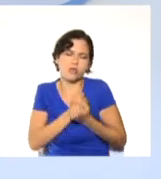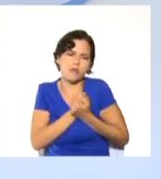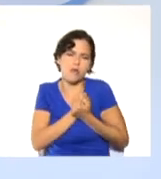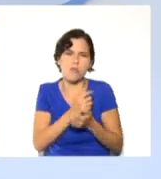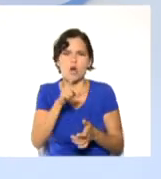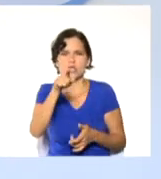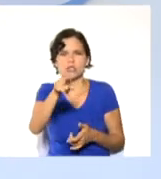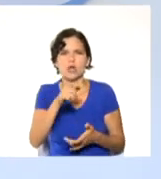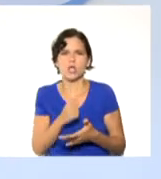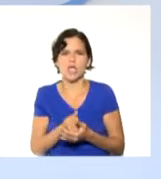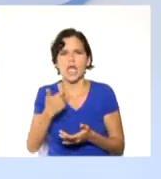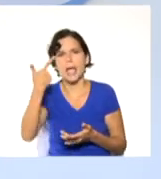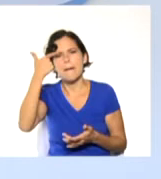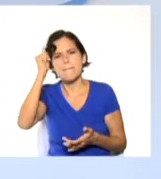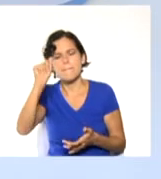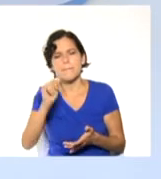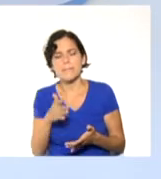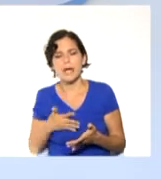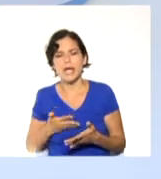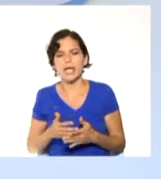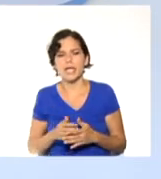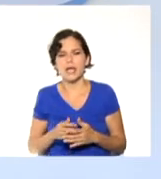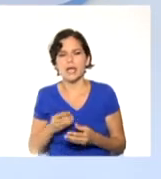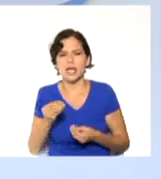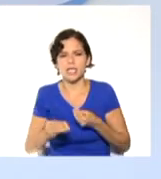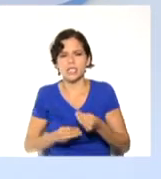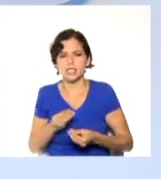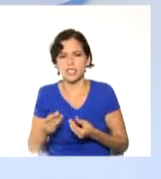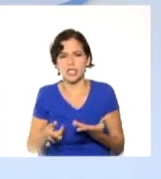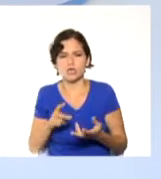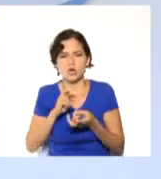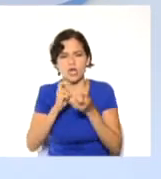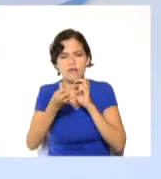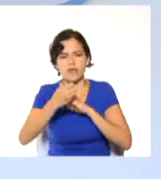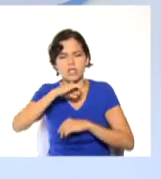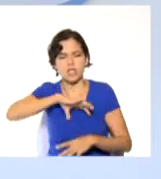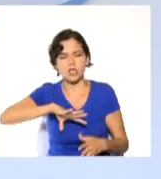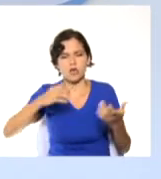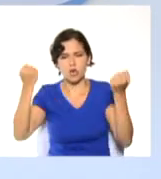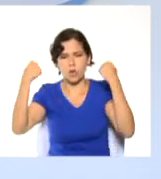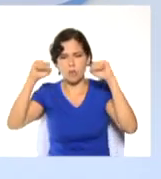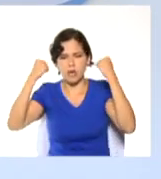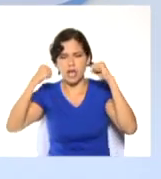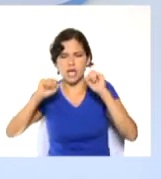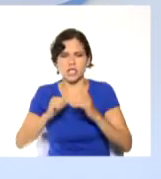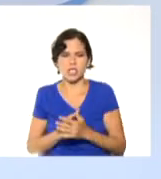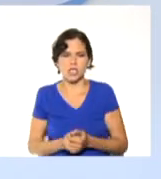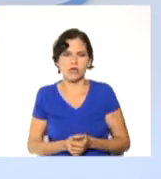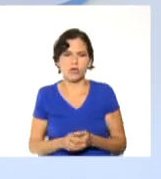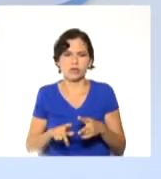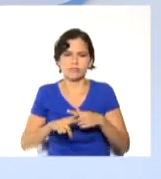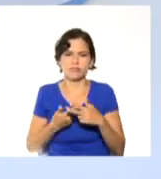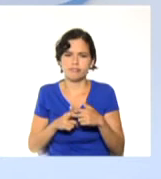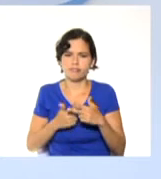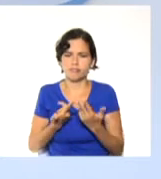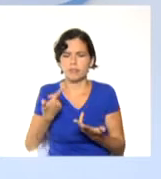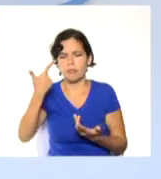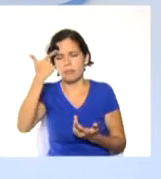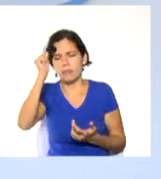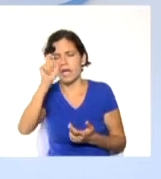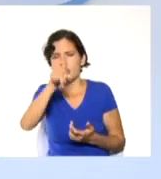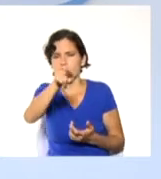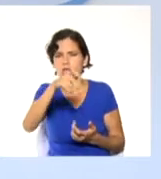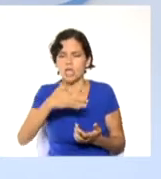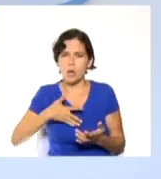ustedes para emprender estos tipos de frentes teóricos, darles esos pequeños tips, estrategias para que